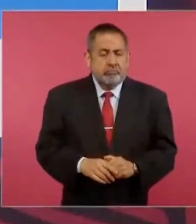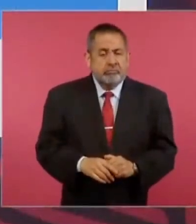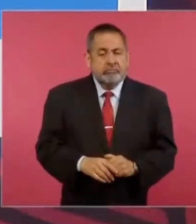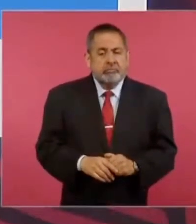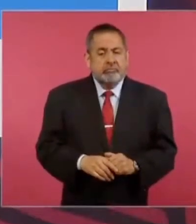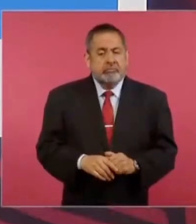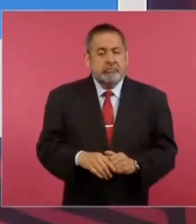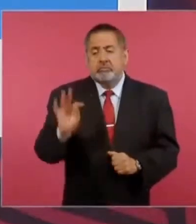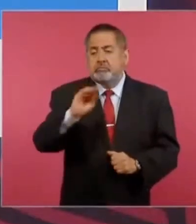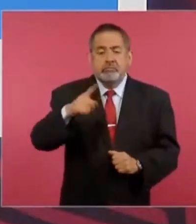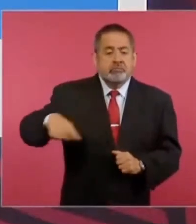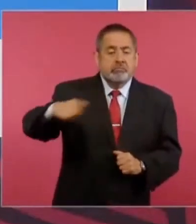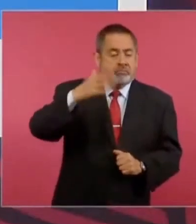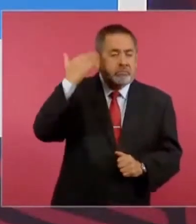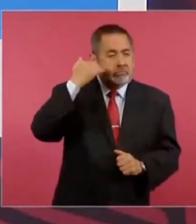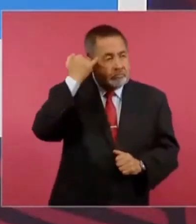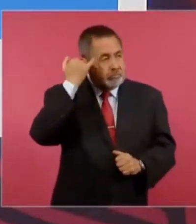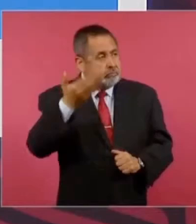los habían solicitado.